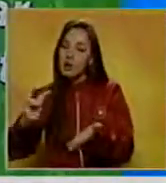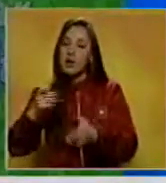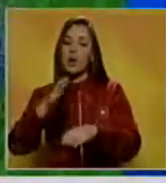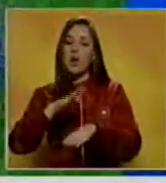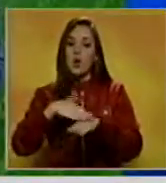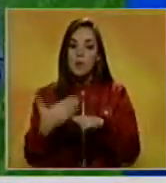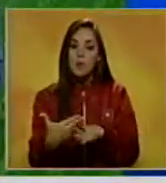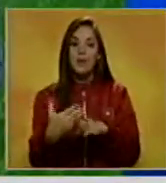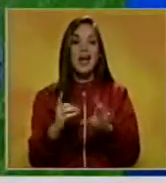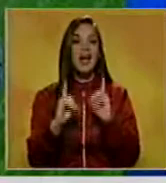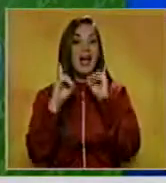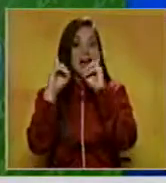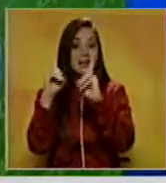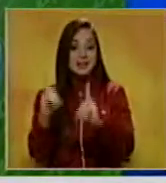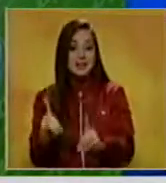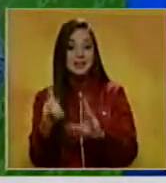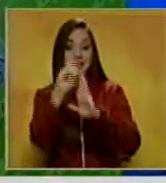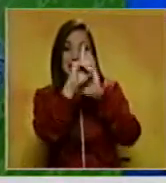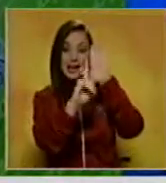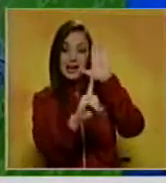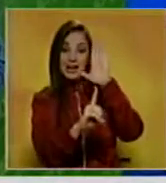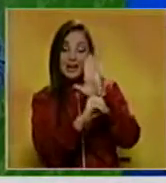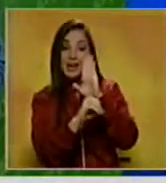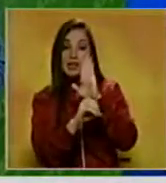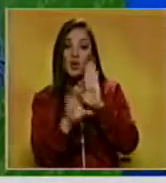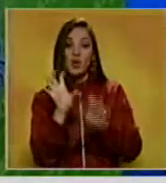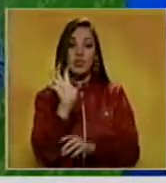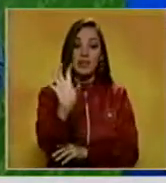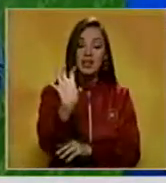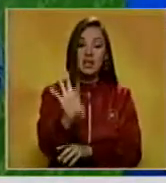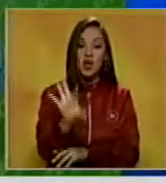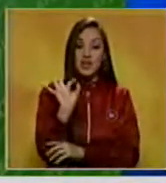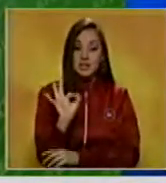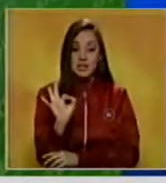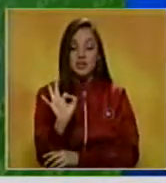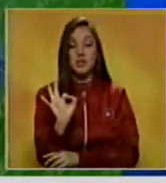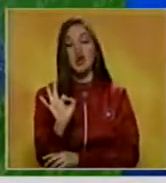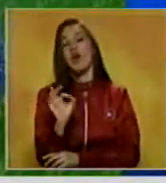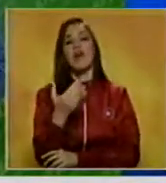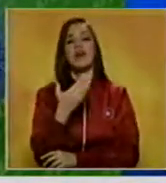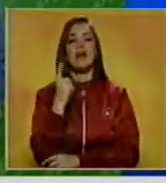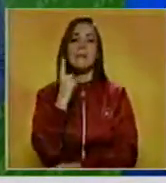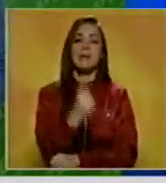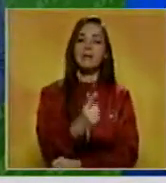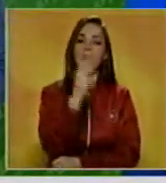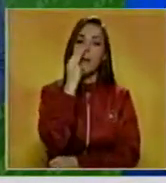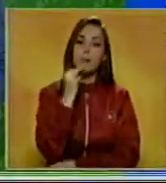decreto de estado de excepción anunciado por el presidente de la República, Nicolás Maduro. Es la información que